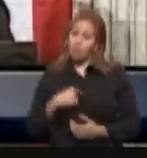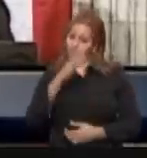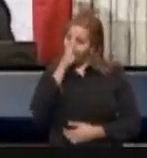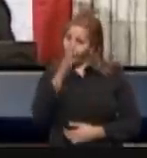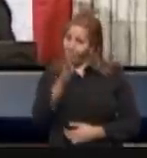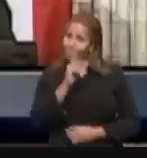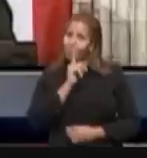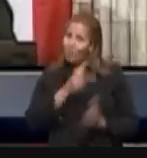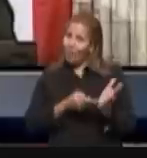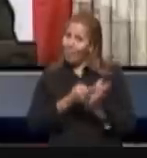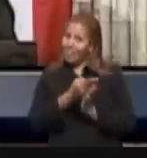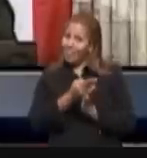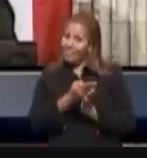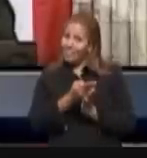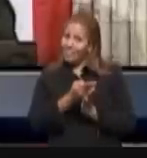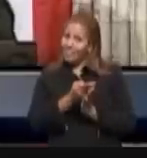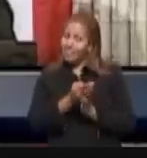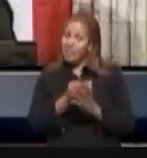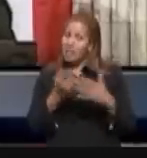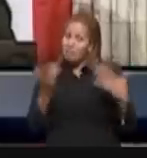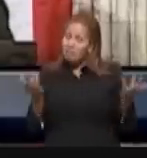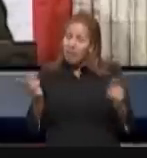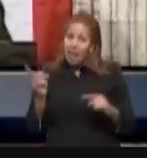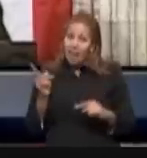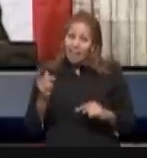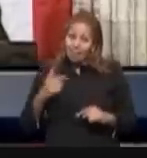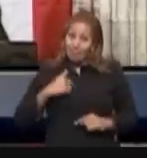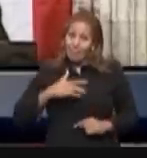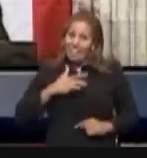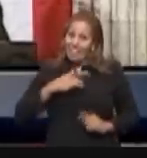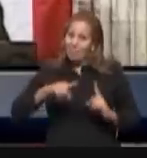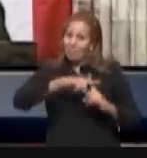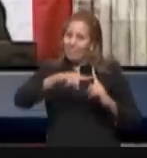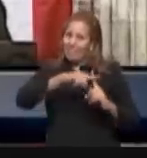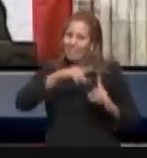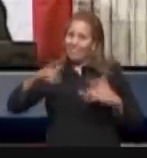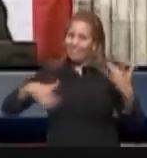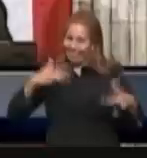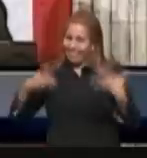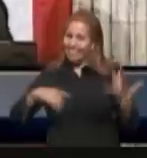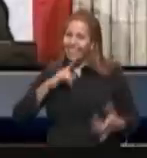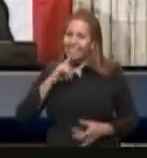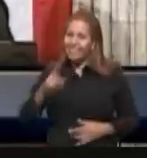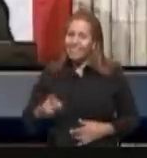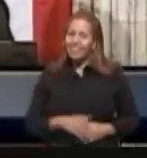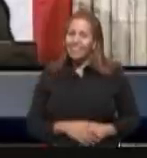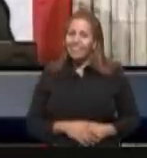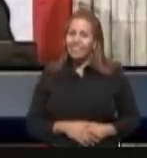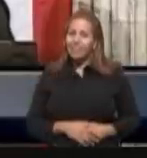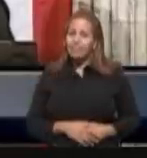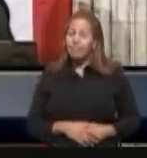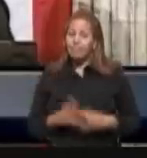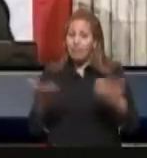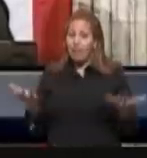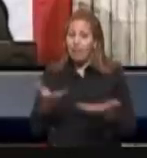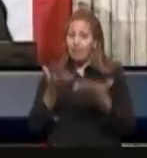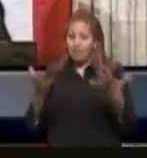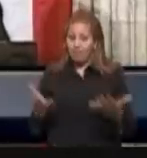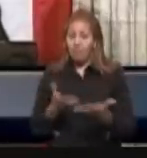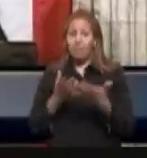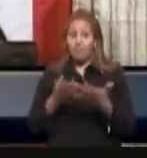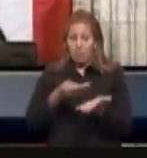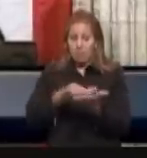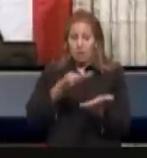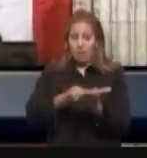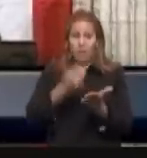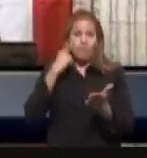franco, ya que no puedo ocultar mi optimismo y entusiasmo. El cuadro presupuestario de Puerto Rico para